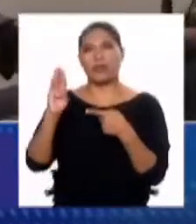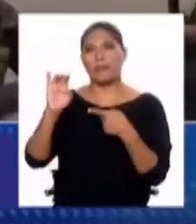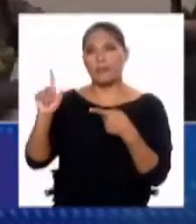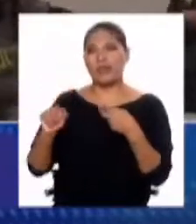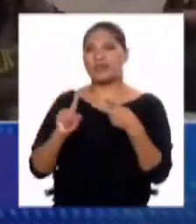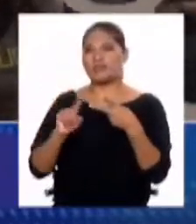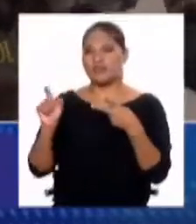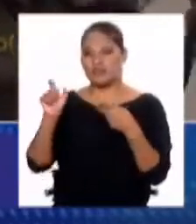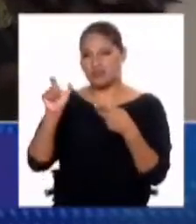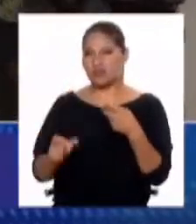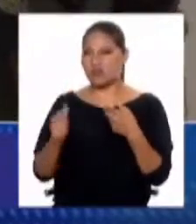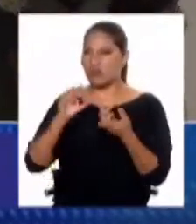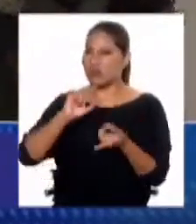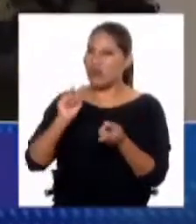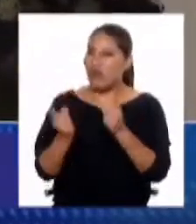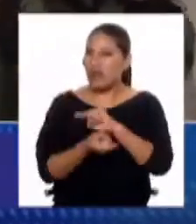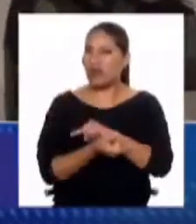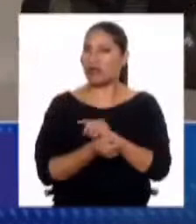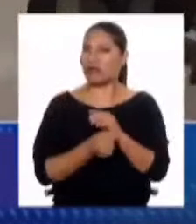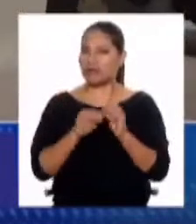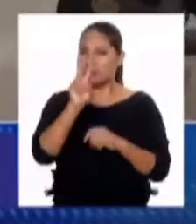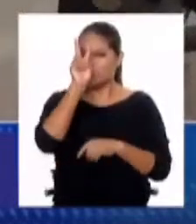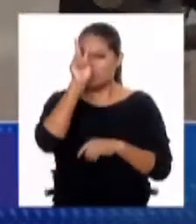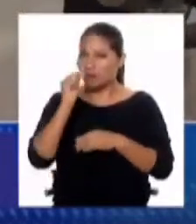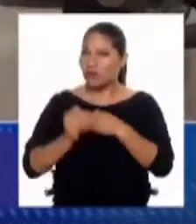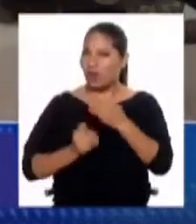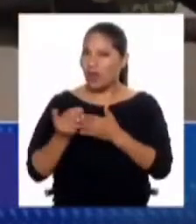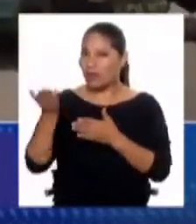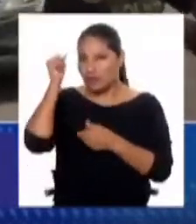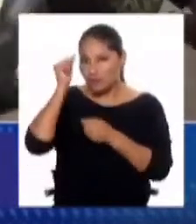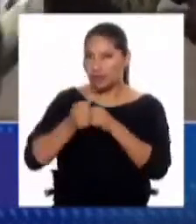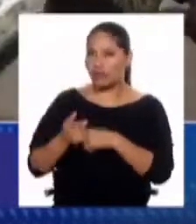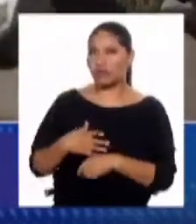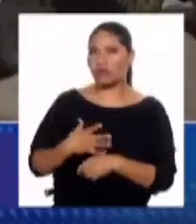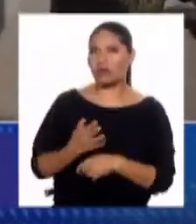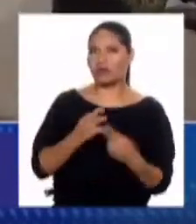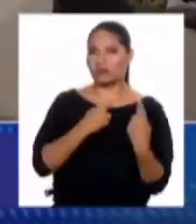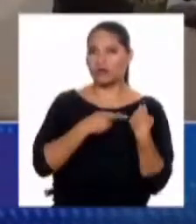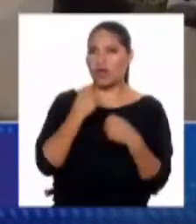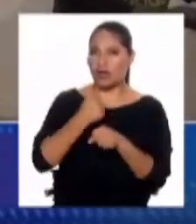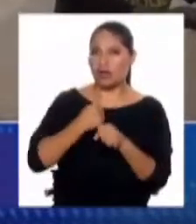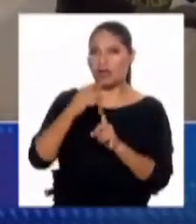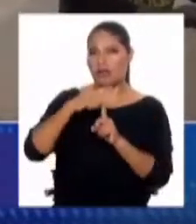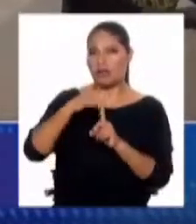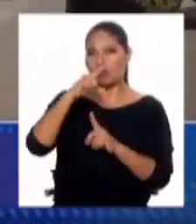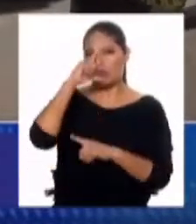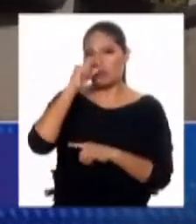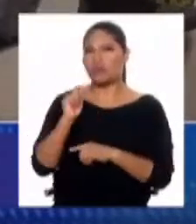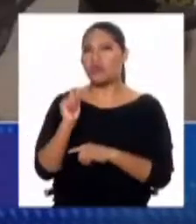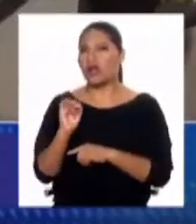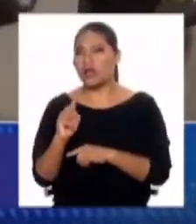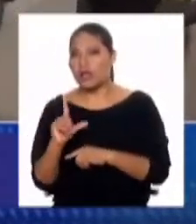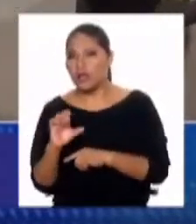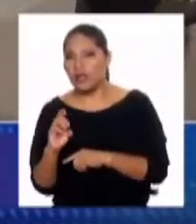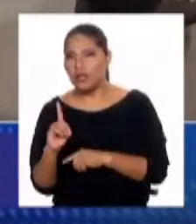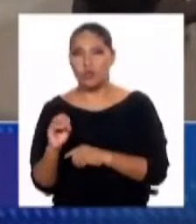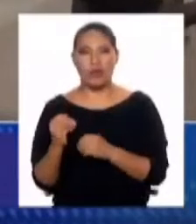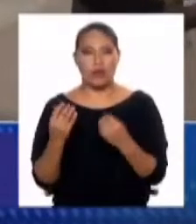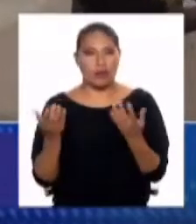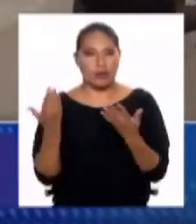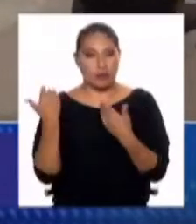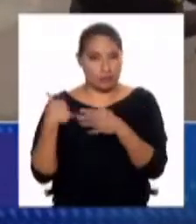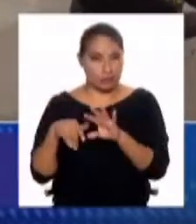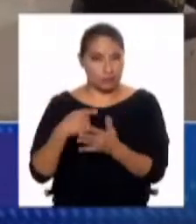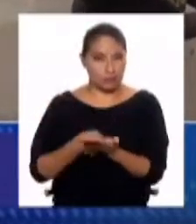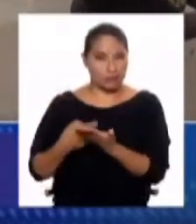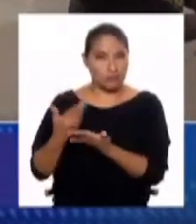momento de hablar de una construcción que sea mucho más inclusiva. Bueno, así. ¿Qué pasa con esa propuesta? ¿Usted cree que,